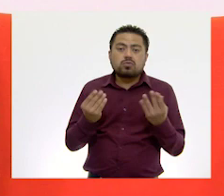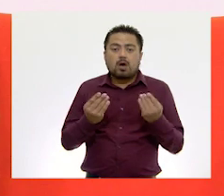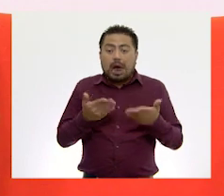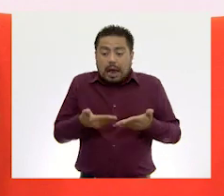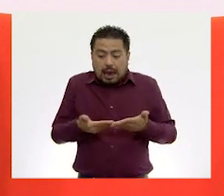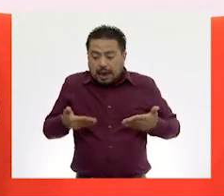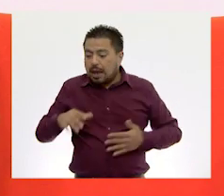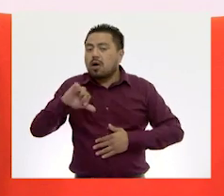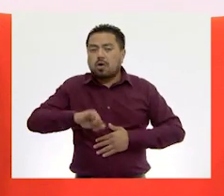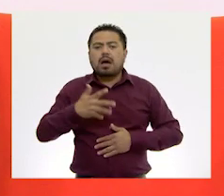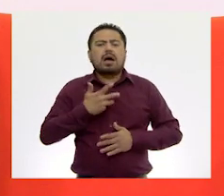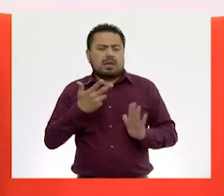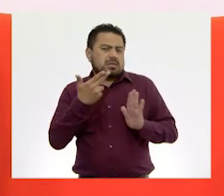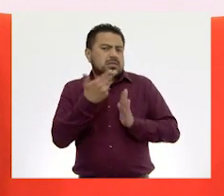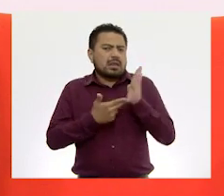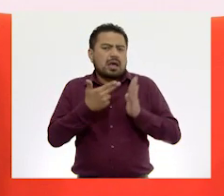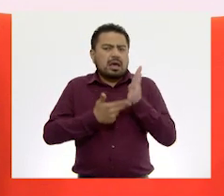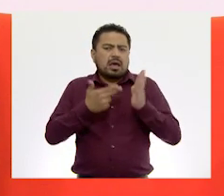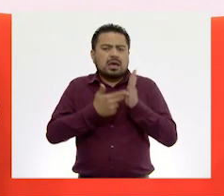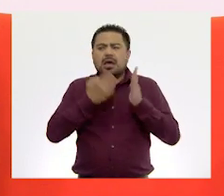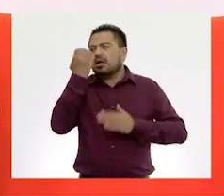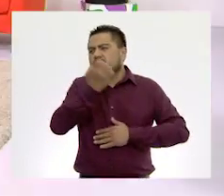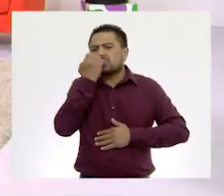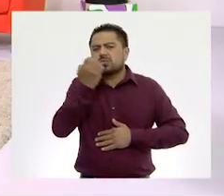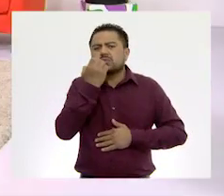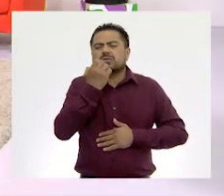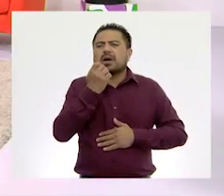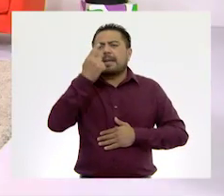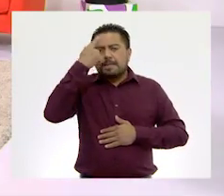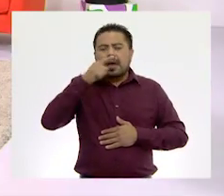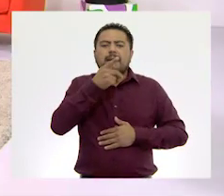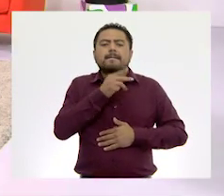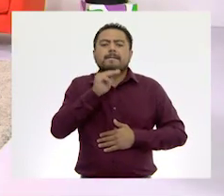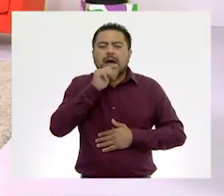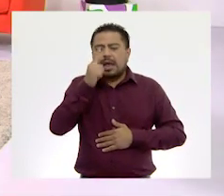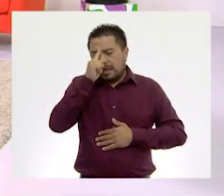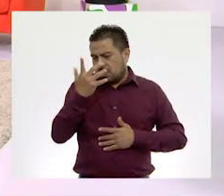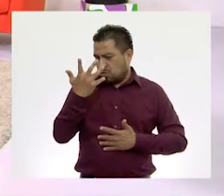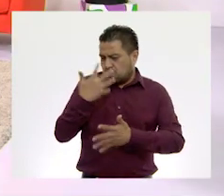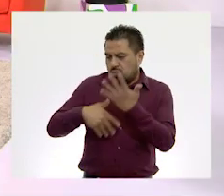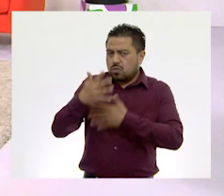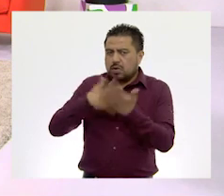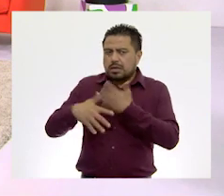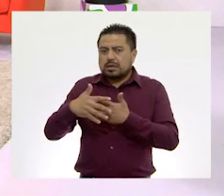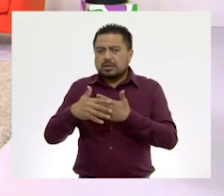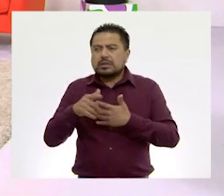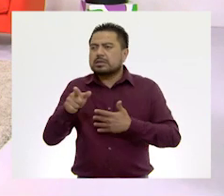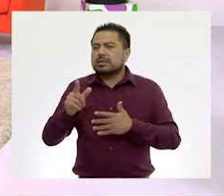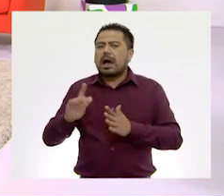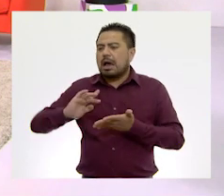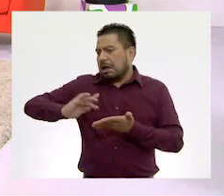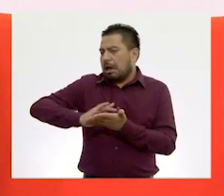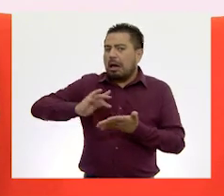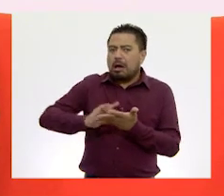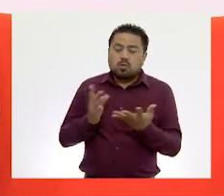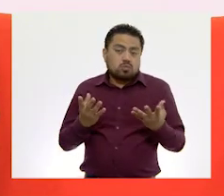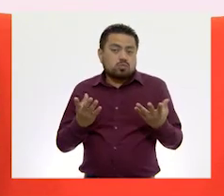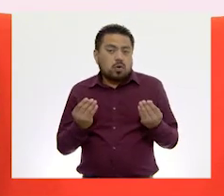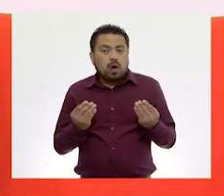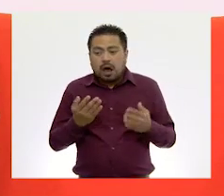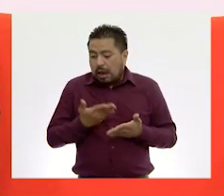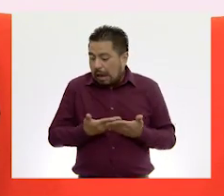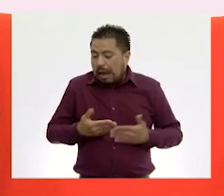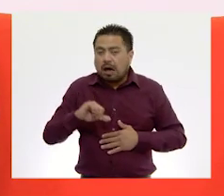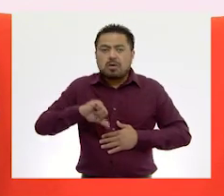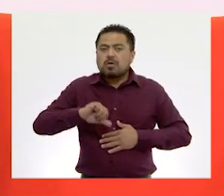ahora talleres o pues escuela para padres de lengua de señas y nos han apoyado mucho en ese sentido, mucho hasta el día